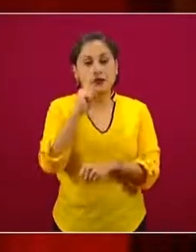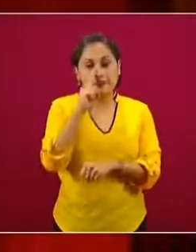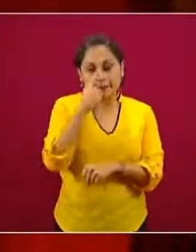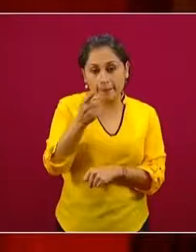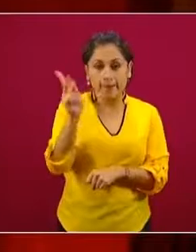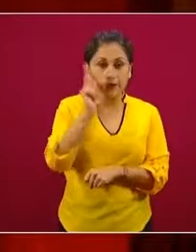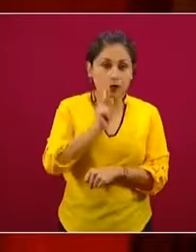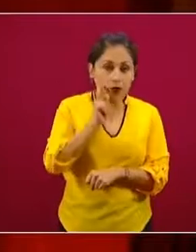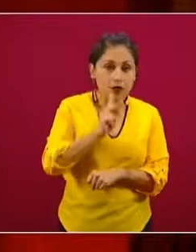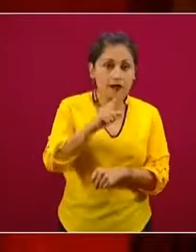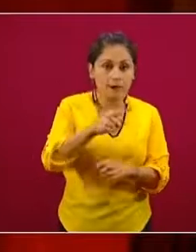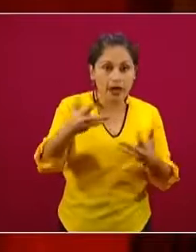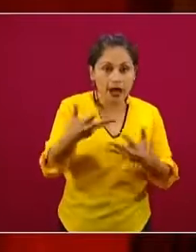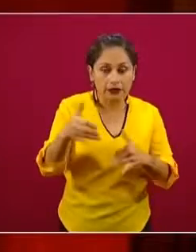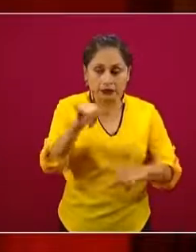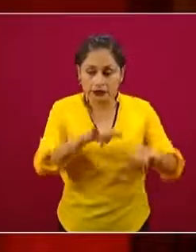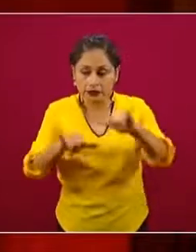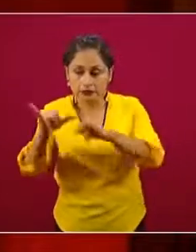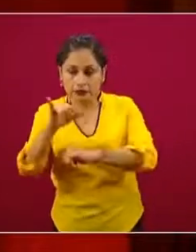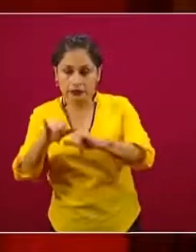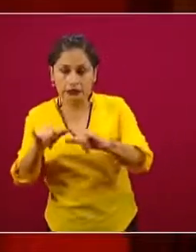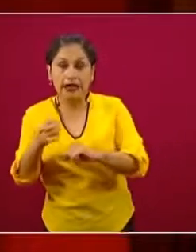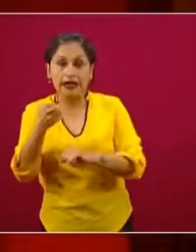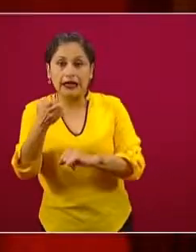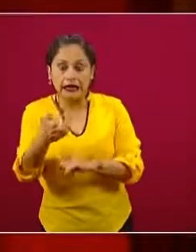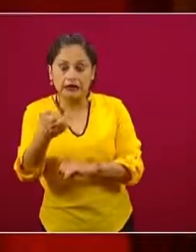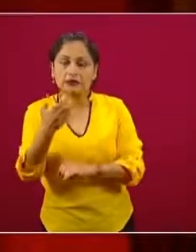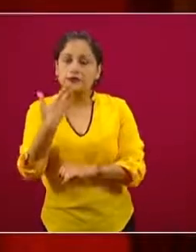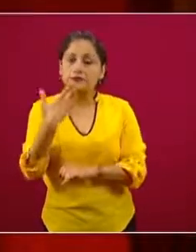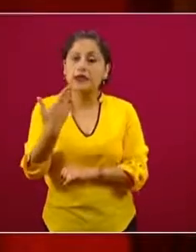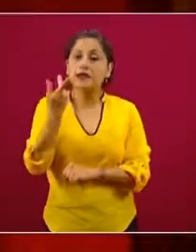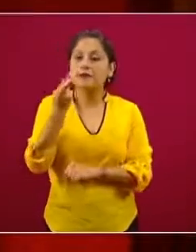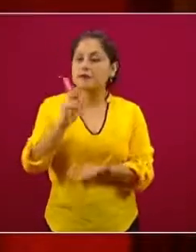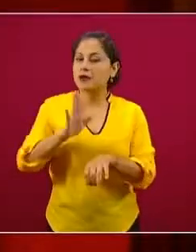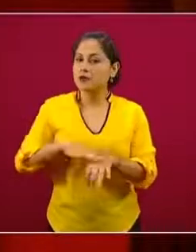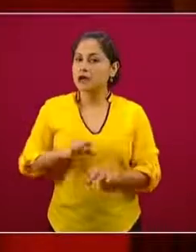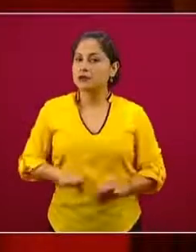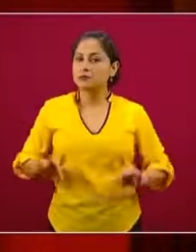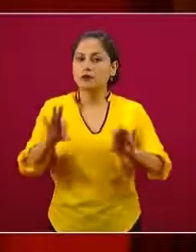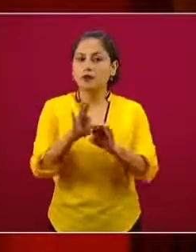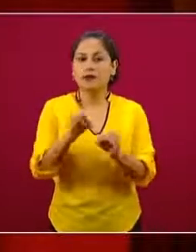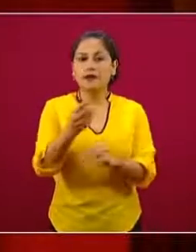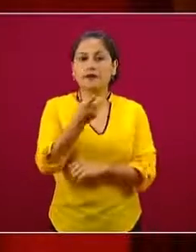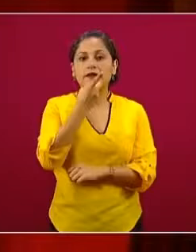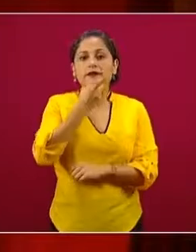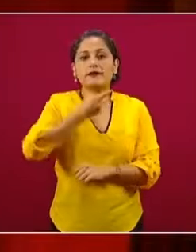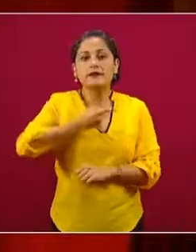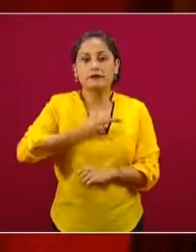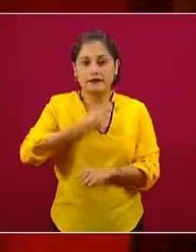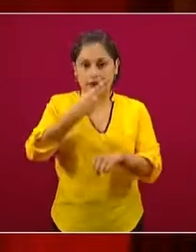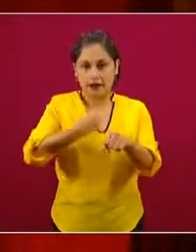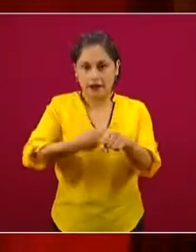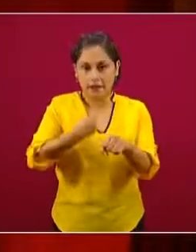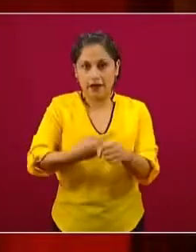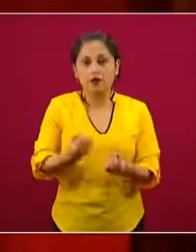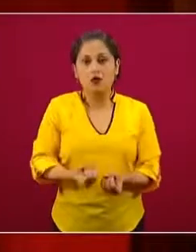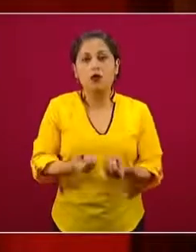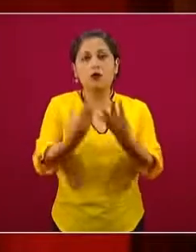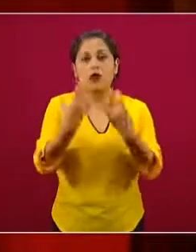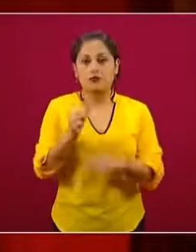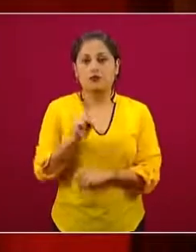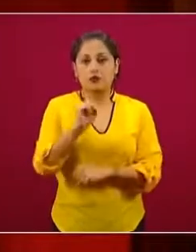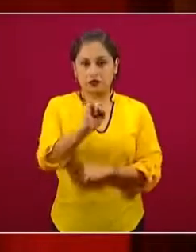se realicen, el porcentaje de positividad es el que nos evidencia qué tanto